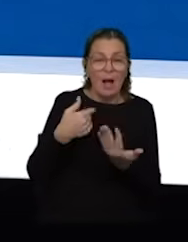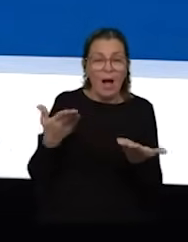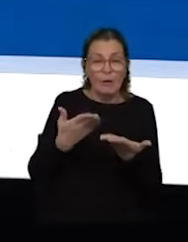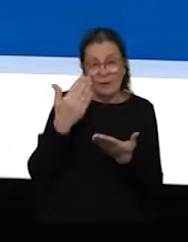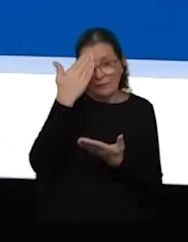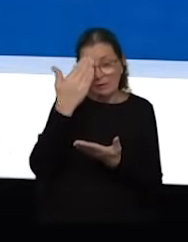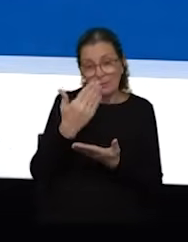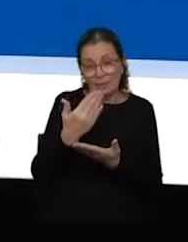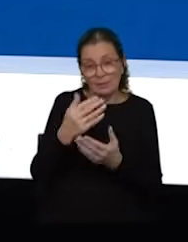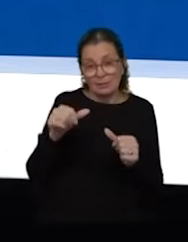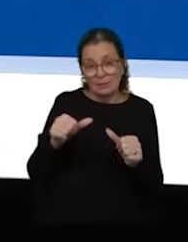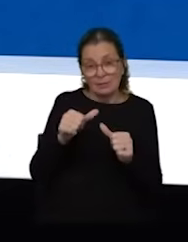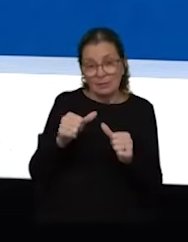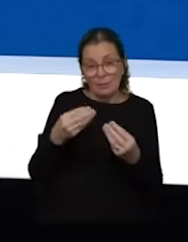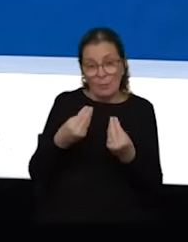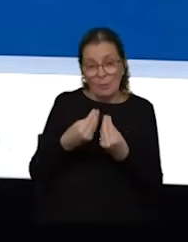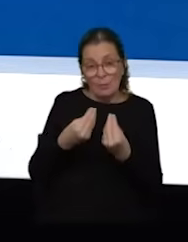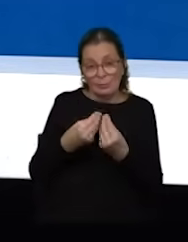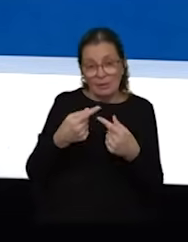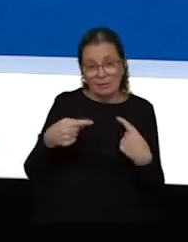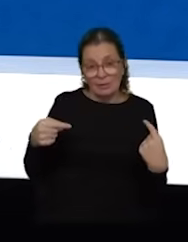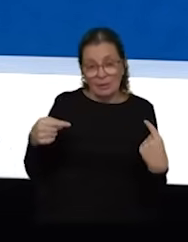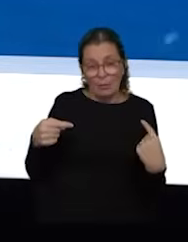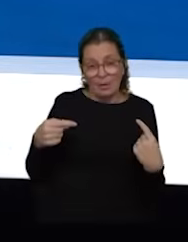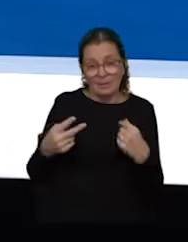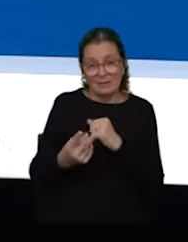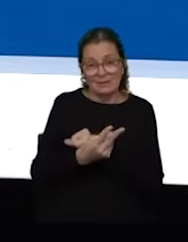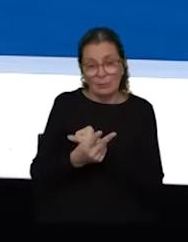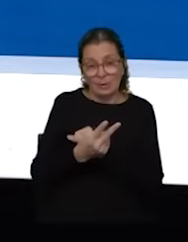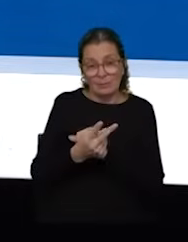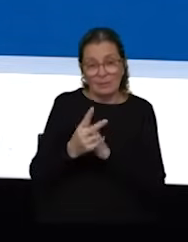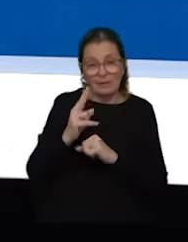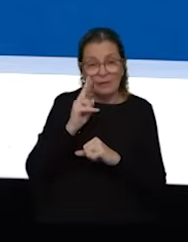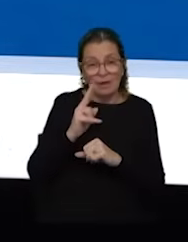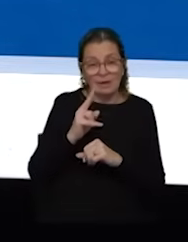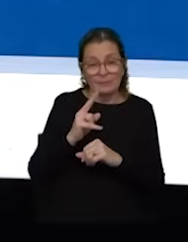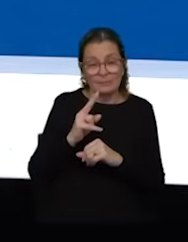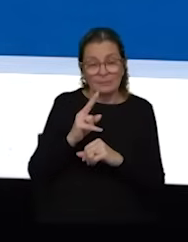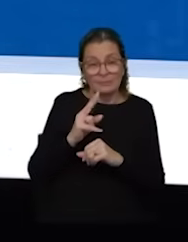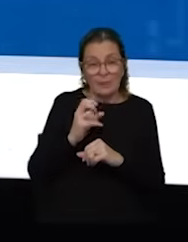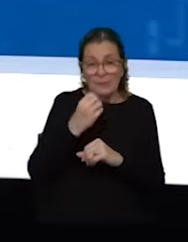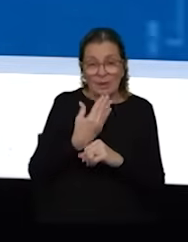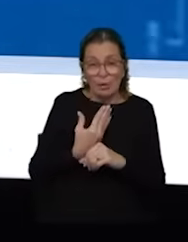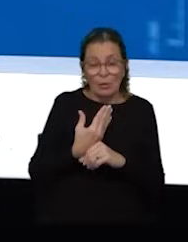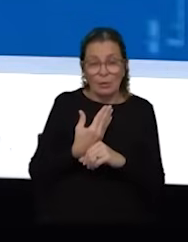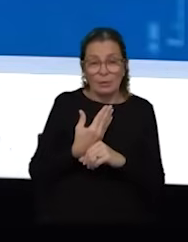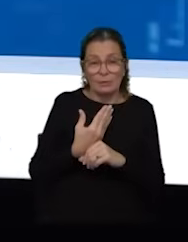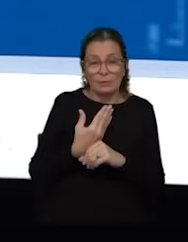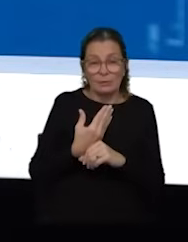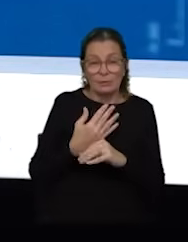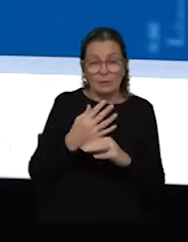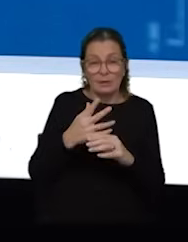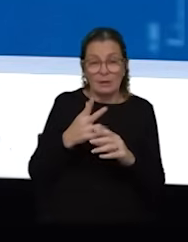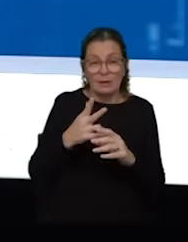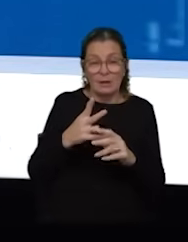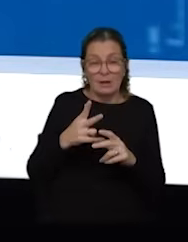amplio hizo muchísimas cosas en materia de seguridad que tienen que ver con haber mejorado la calidad de la formación